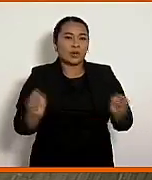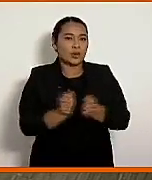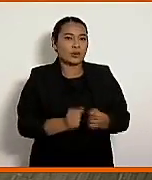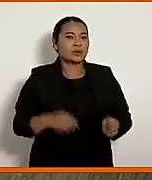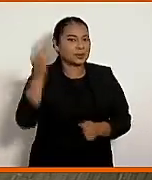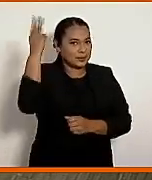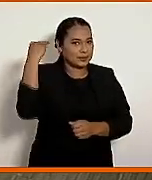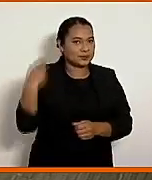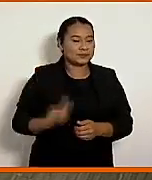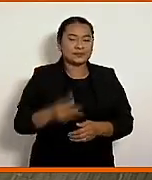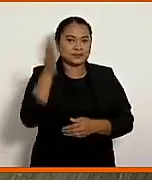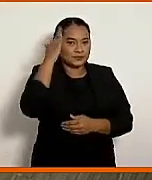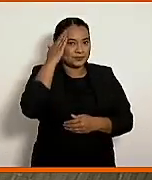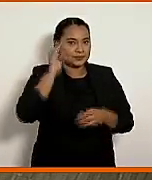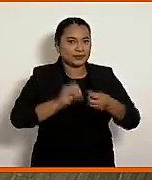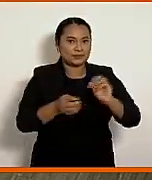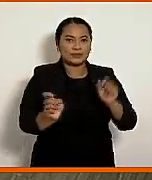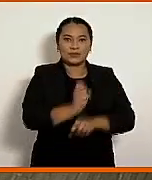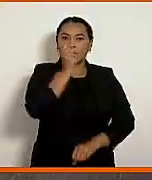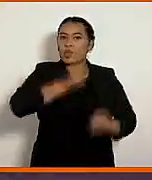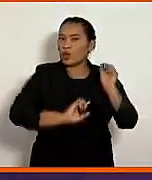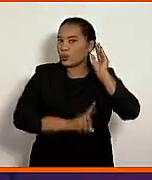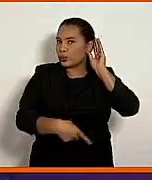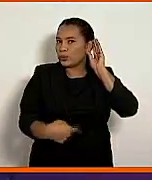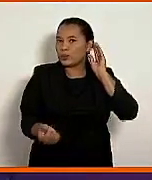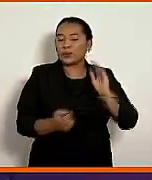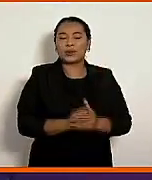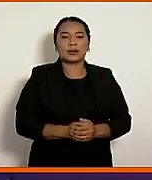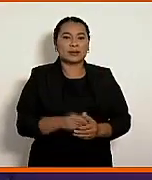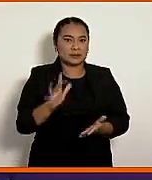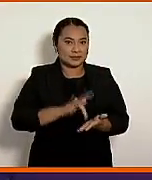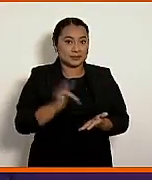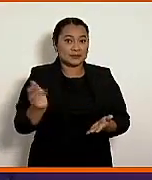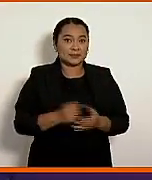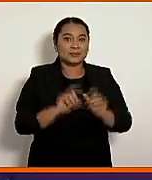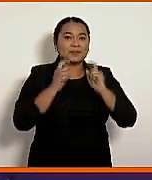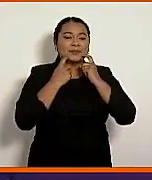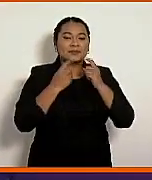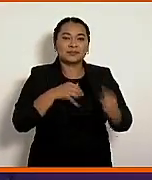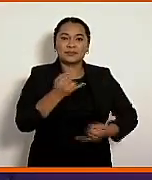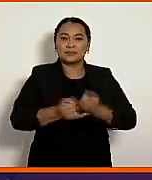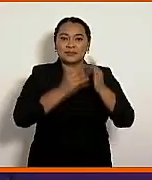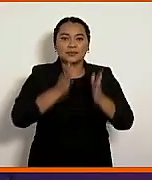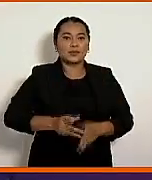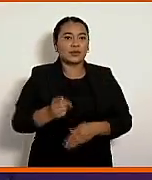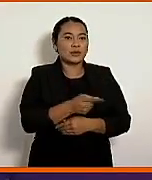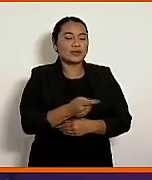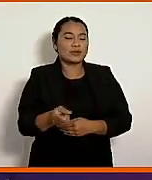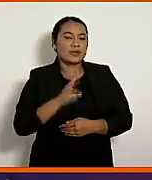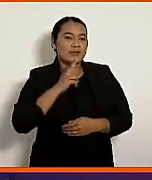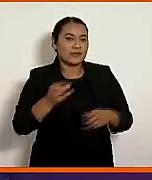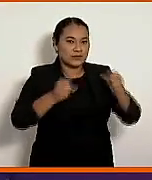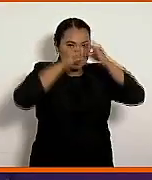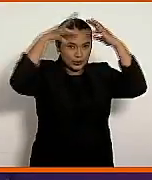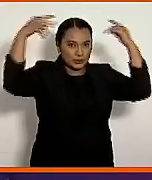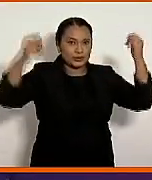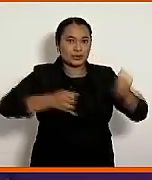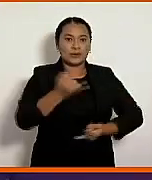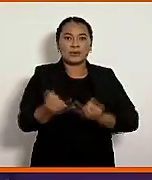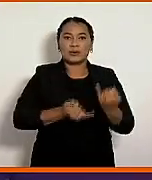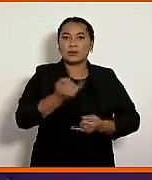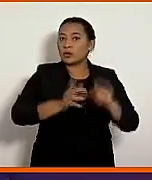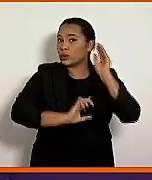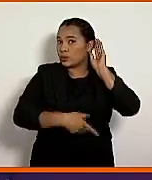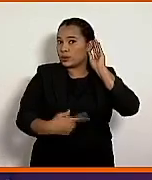para conocer el número ganador en diaria. Muchas gracias, Tatiana. Sí, ese es momento, querido jugador, que tu sueño se haga una realidad en diaria. Pero